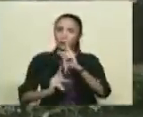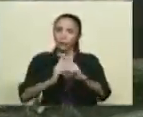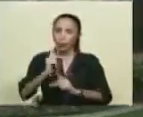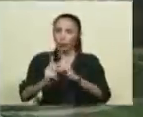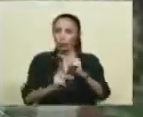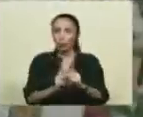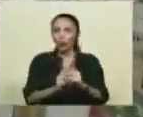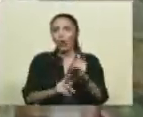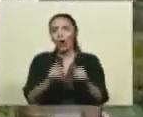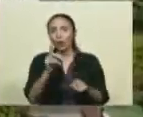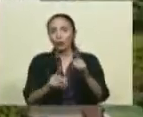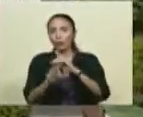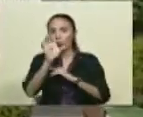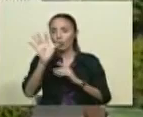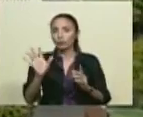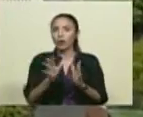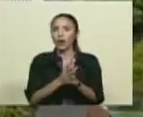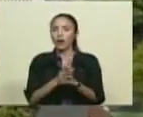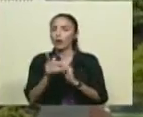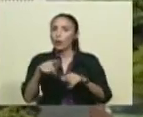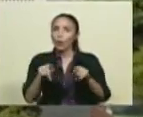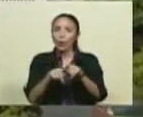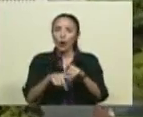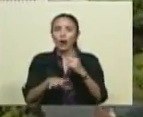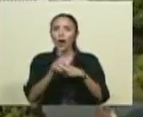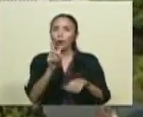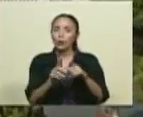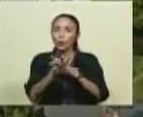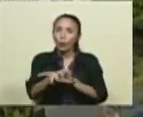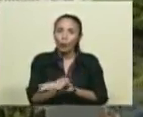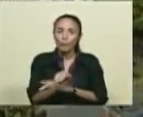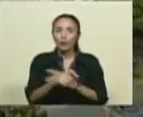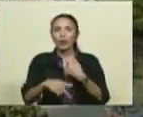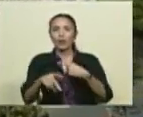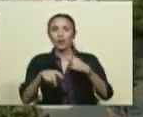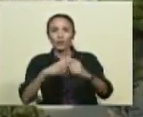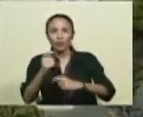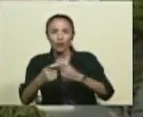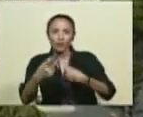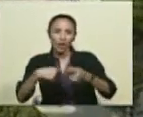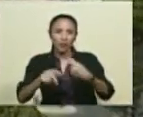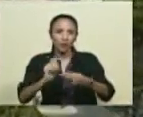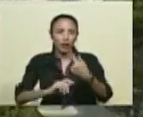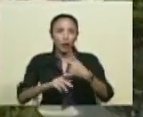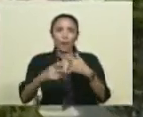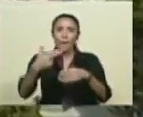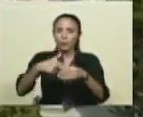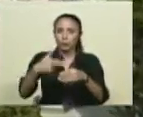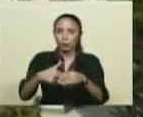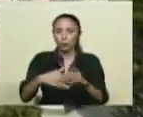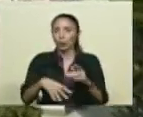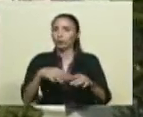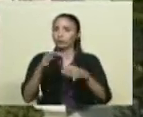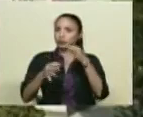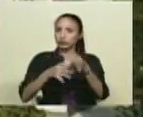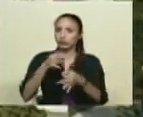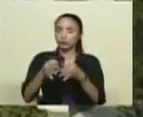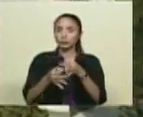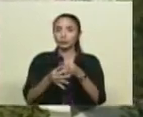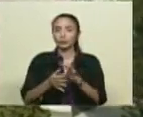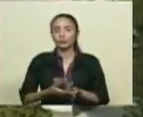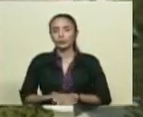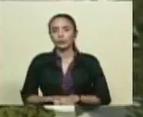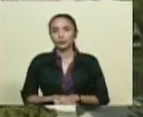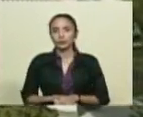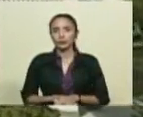como de los consumidores. Incluso también manifestó que durante su conversación con el secretario general de